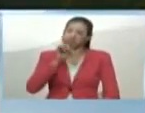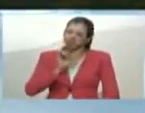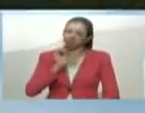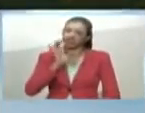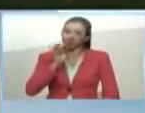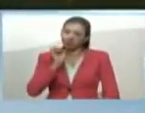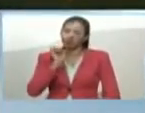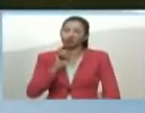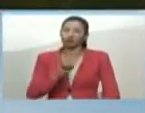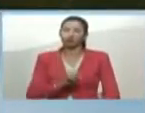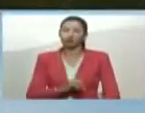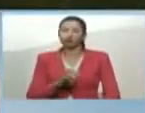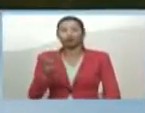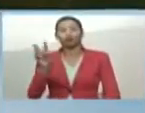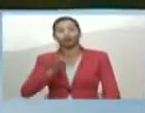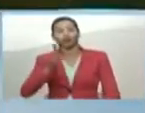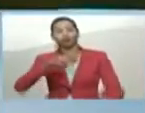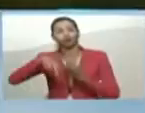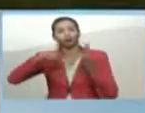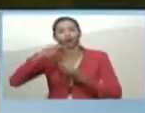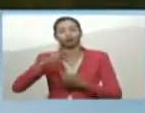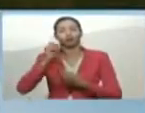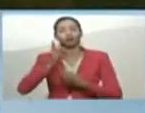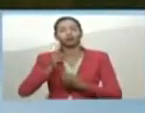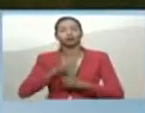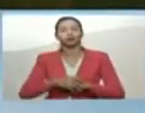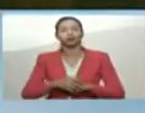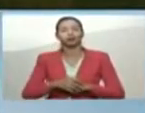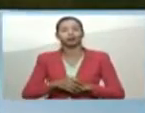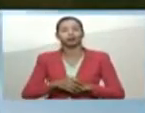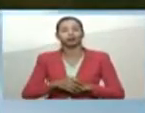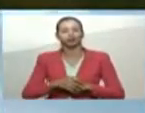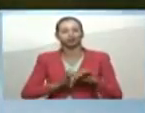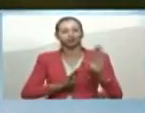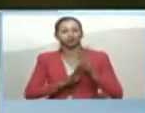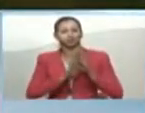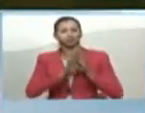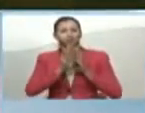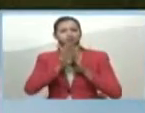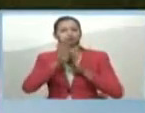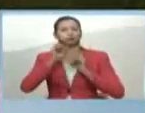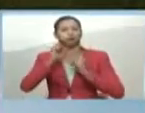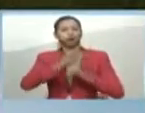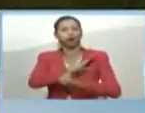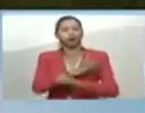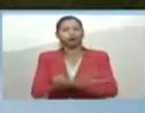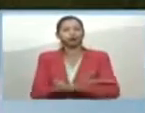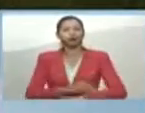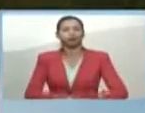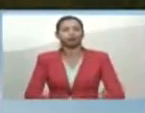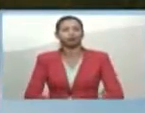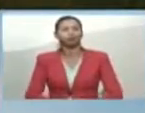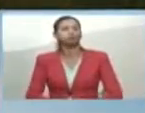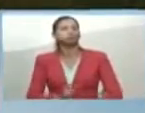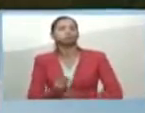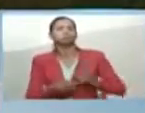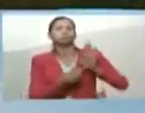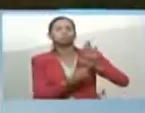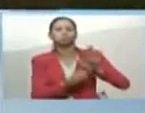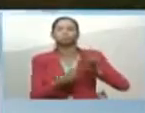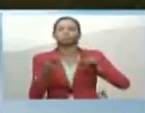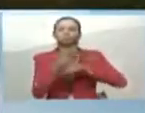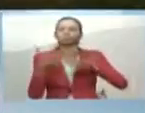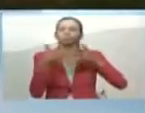Que la revolución venezolana tiene que crecerse y decirle al imperialismo, con todos sus ataques, manipulaciones,